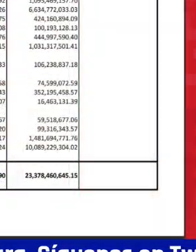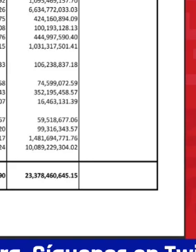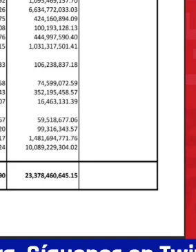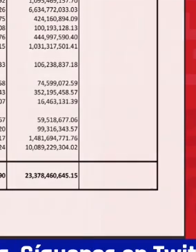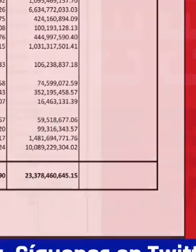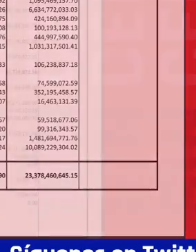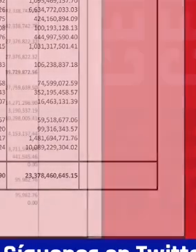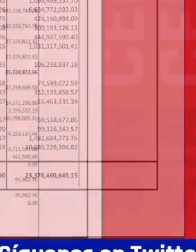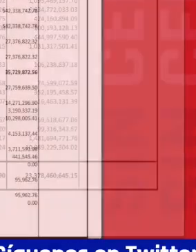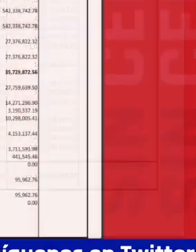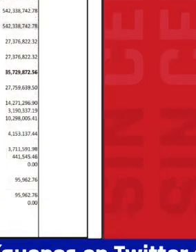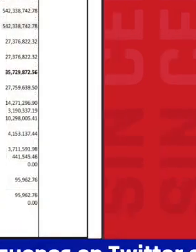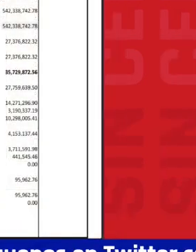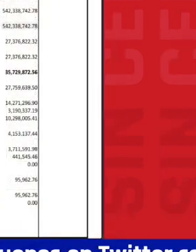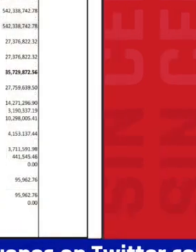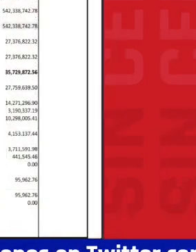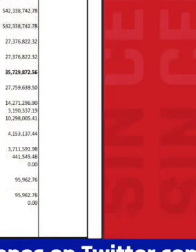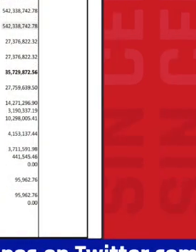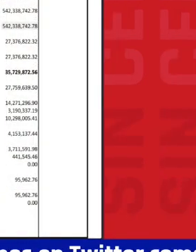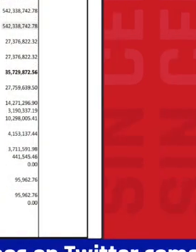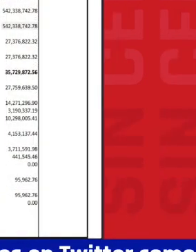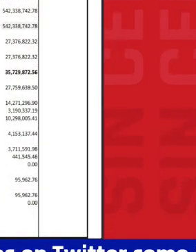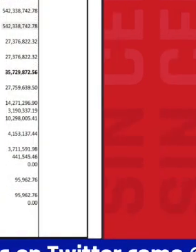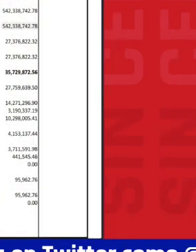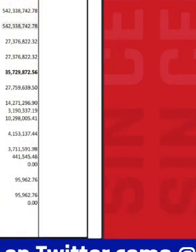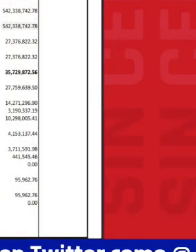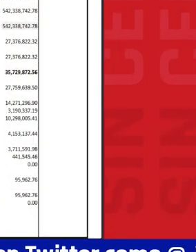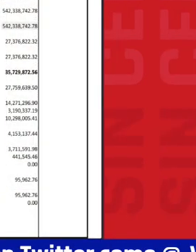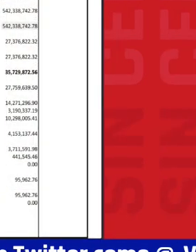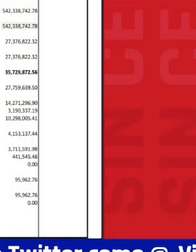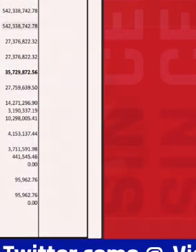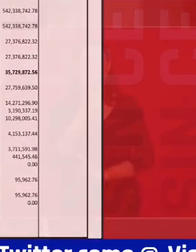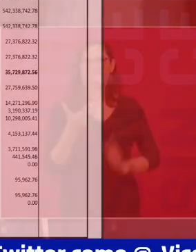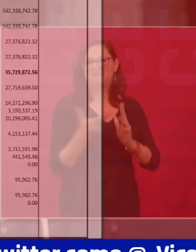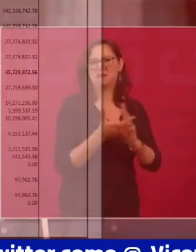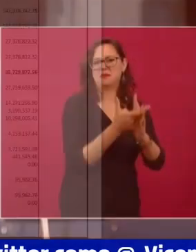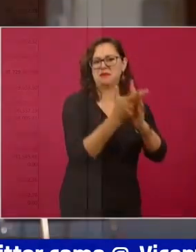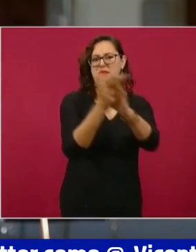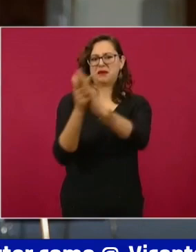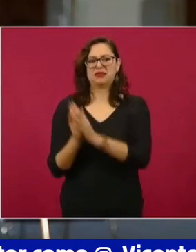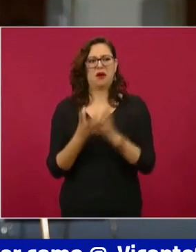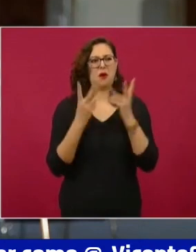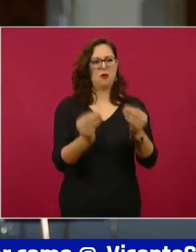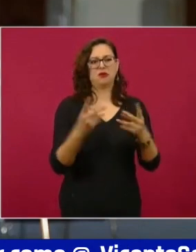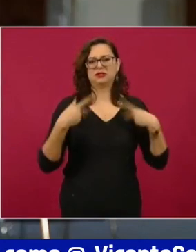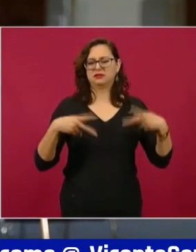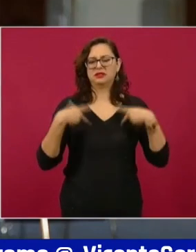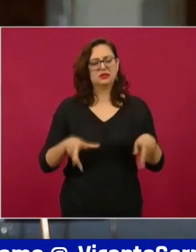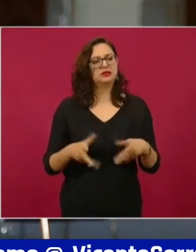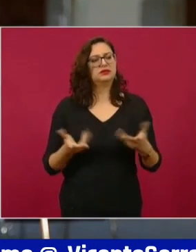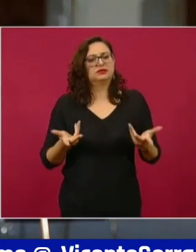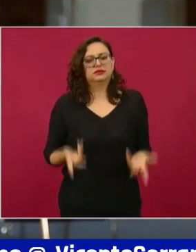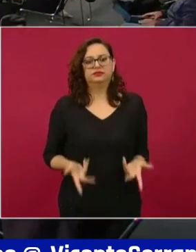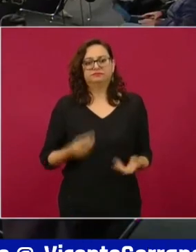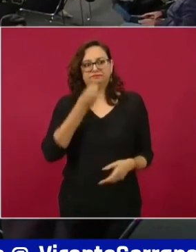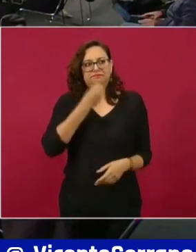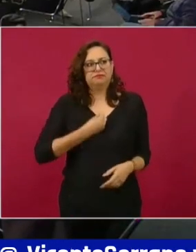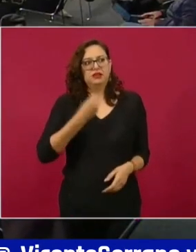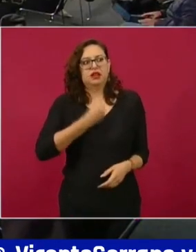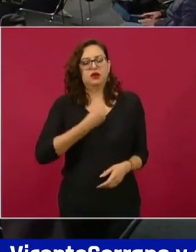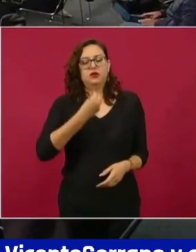chayote oficial también, ¿no? El presidente dice, bueno, a ver, vamos a presentar desde el gobierno de México formalmente un